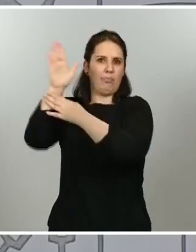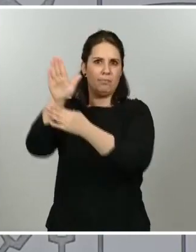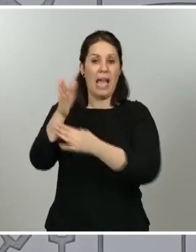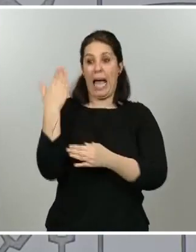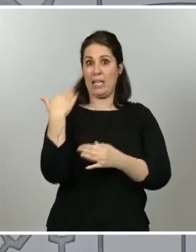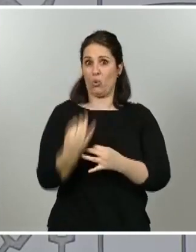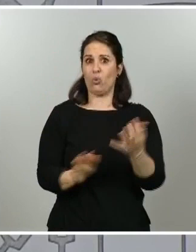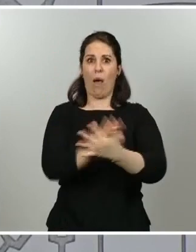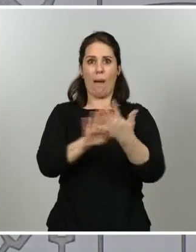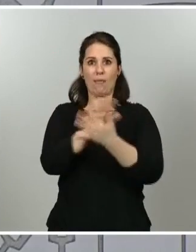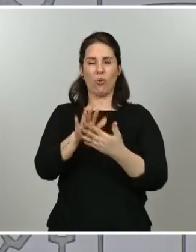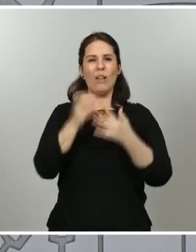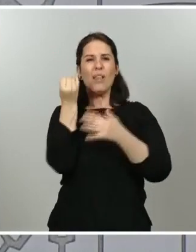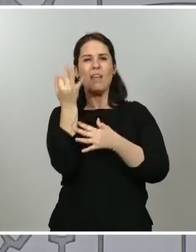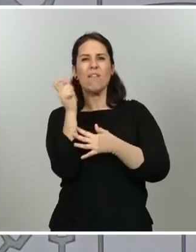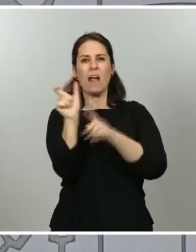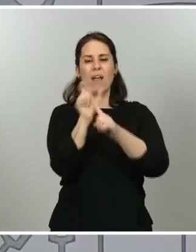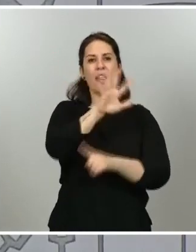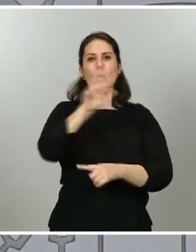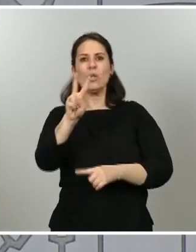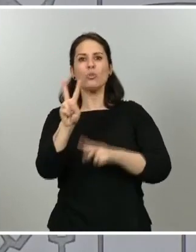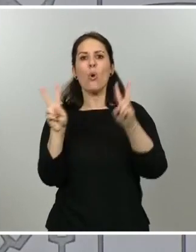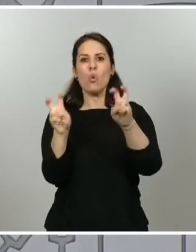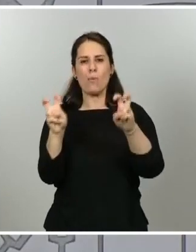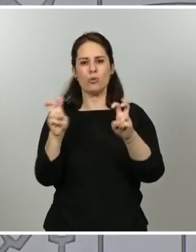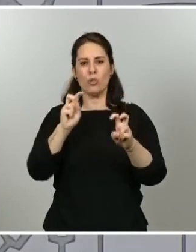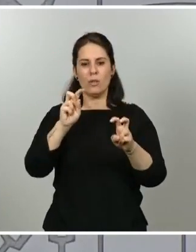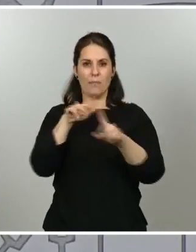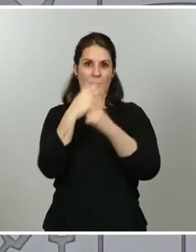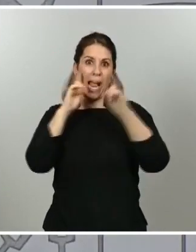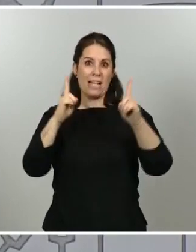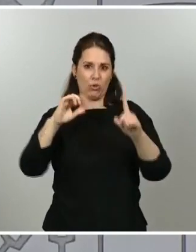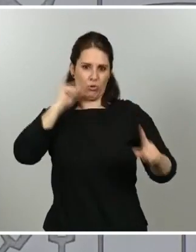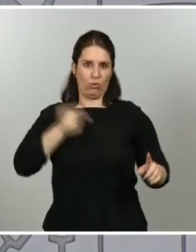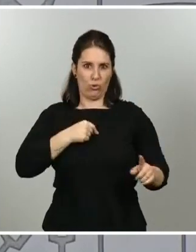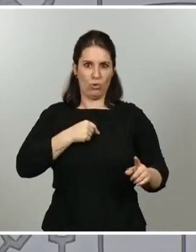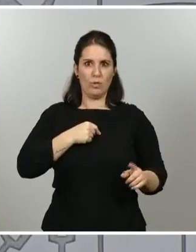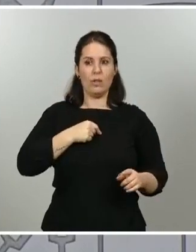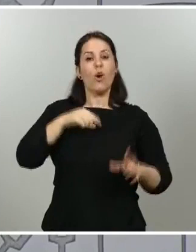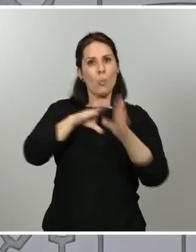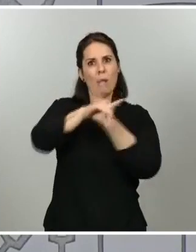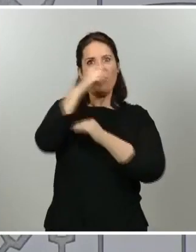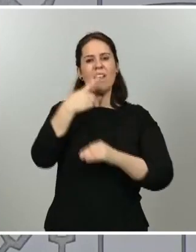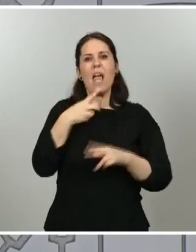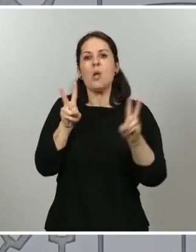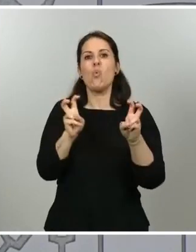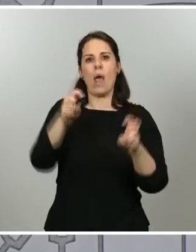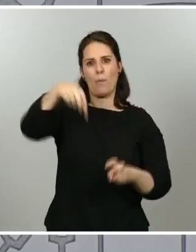de 52 nuevos casos es la que en la Comunidad de Madrid considera la cifra real de nuevos casos del